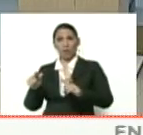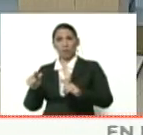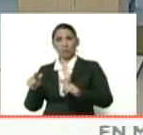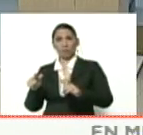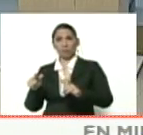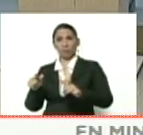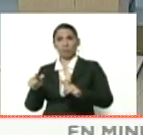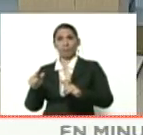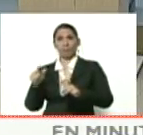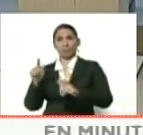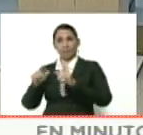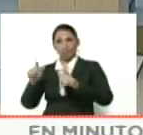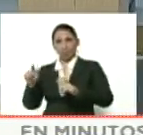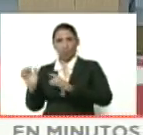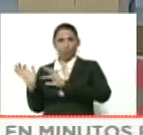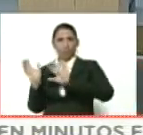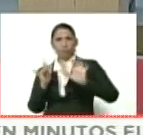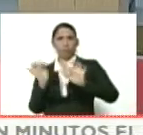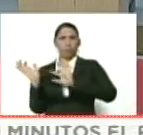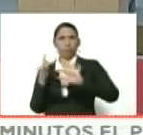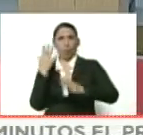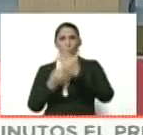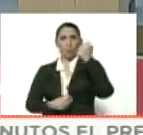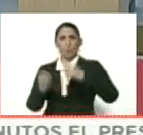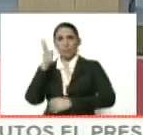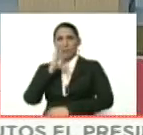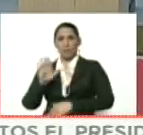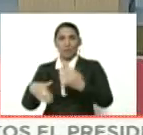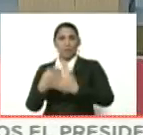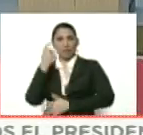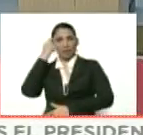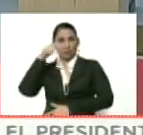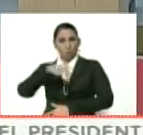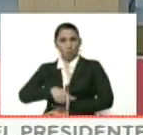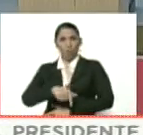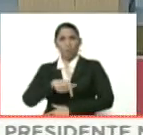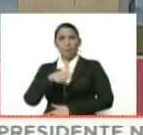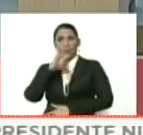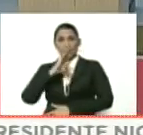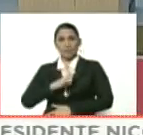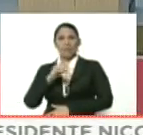casos importados de Brasil. Al día de hoy Brasil tiene